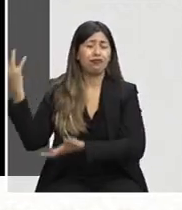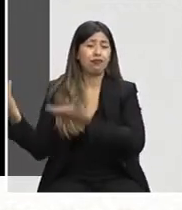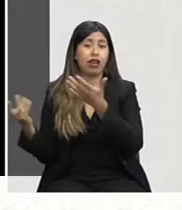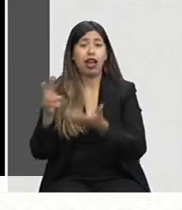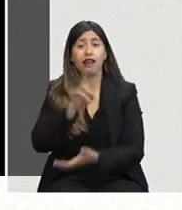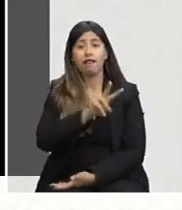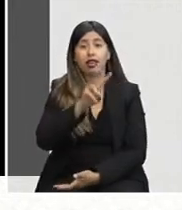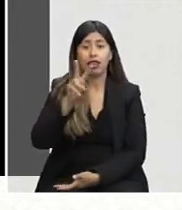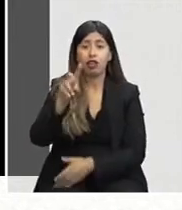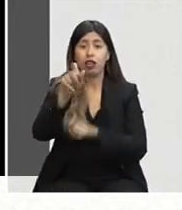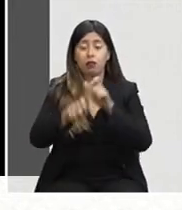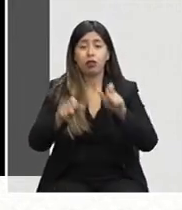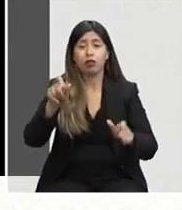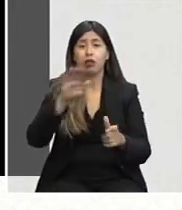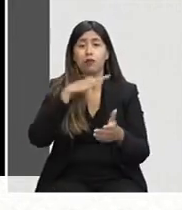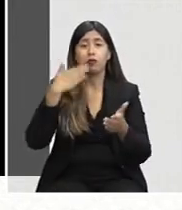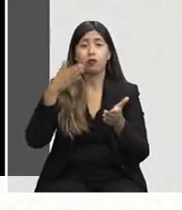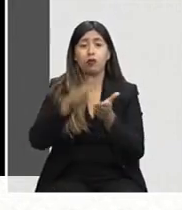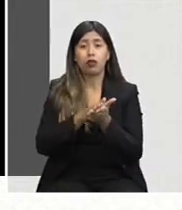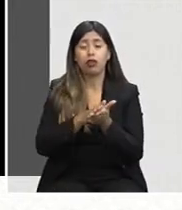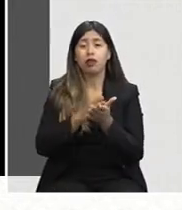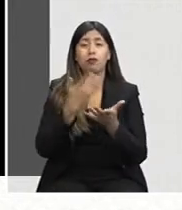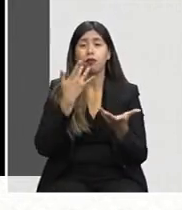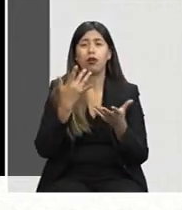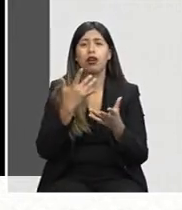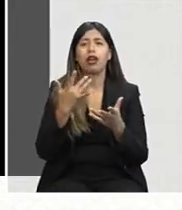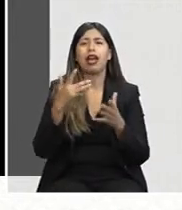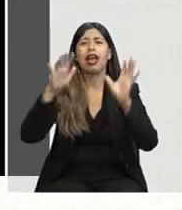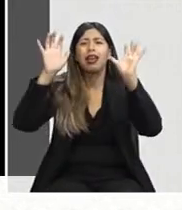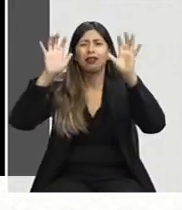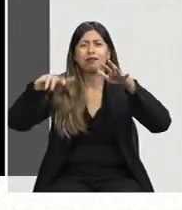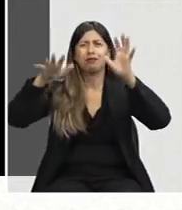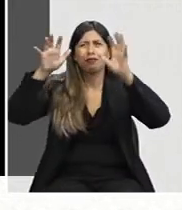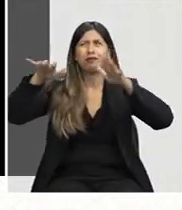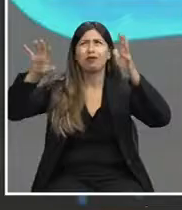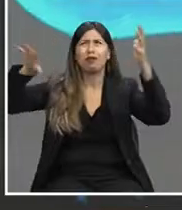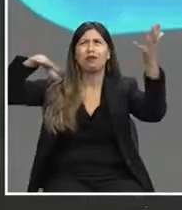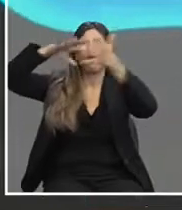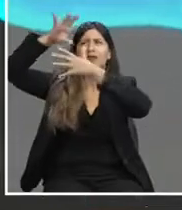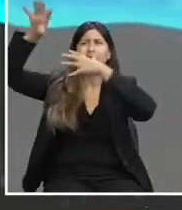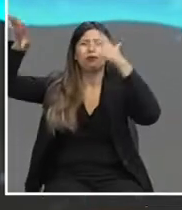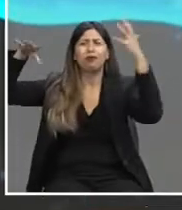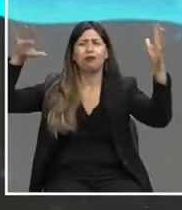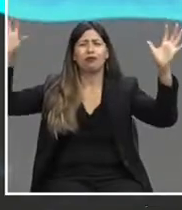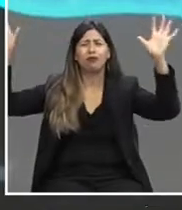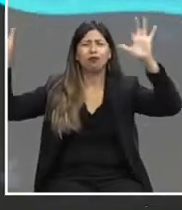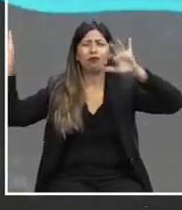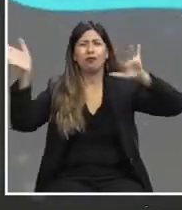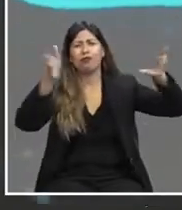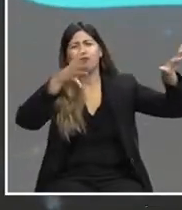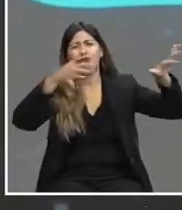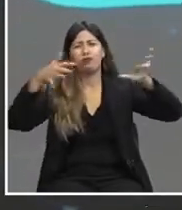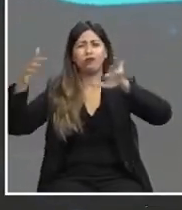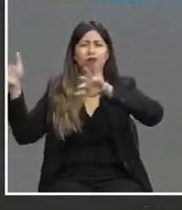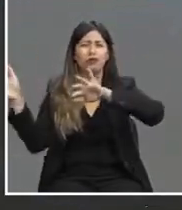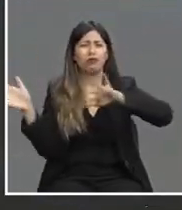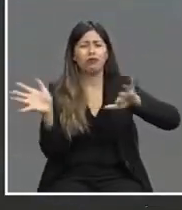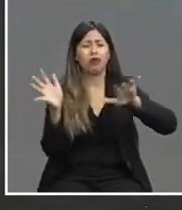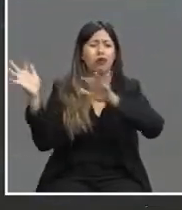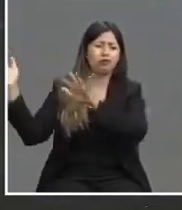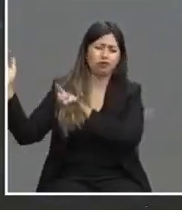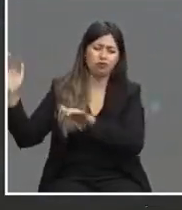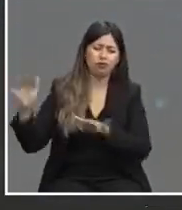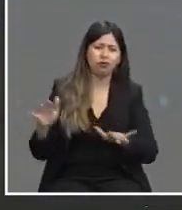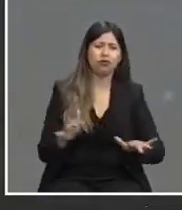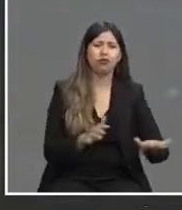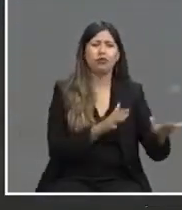personas que murieron fue por la interacción de las lluvias con esta ceniza en estas corrientes de barro.